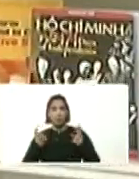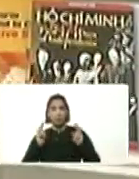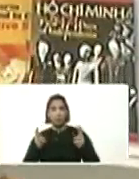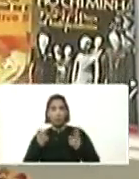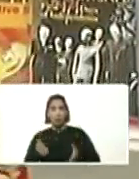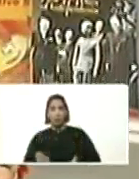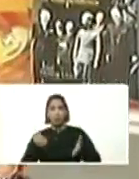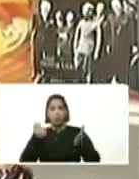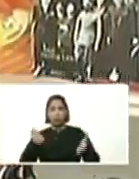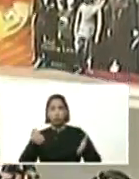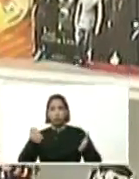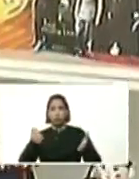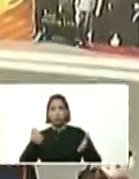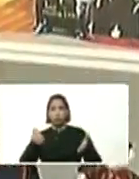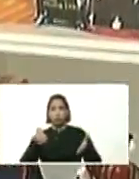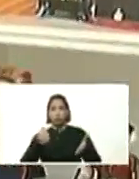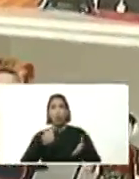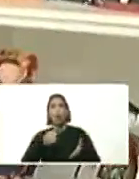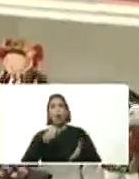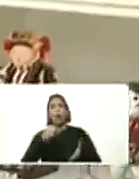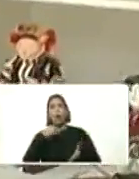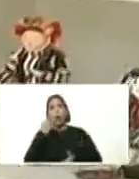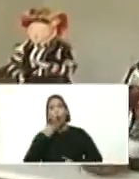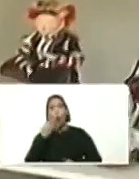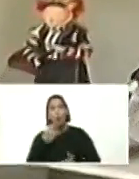el premio Mariano Piconsalas, escrito por un joven escritor